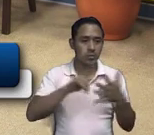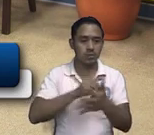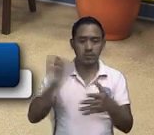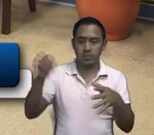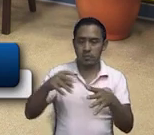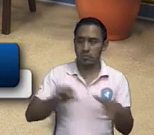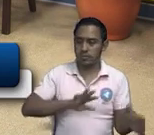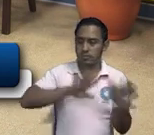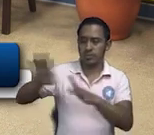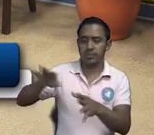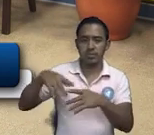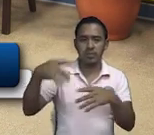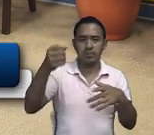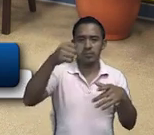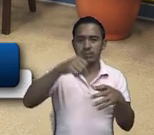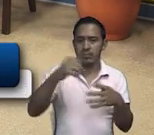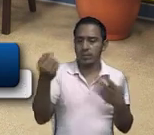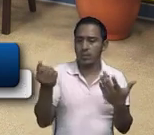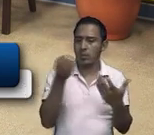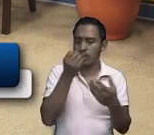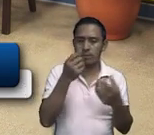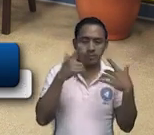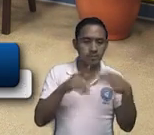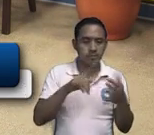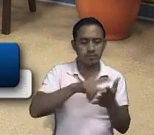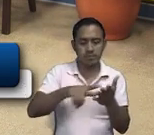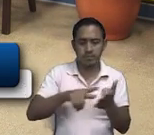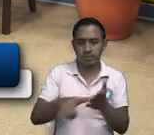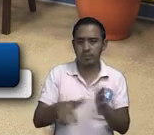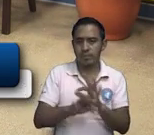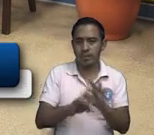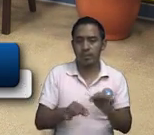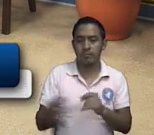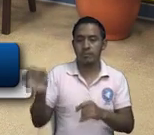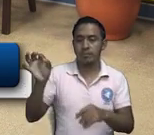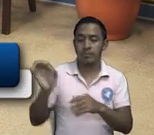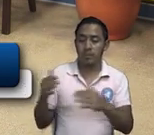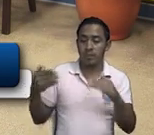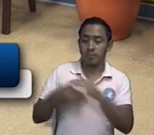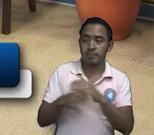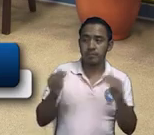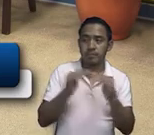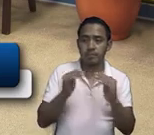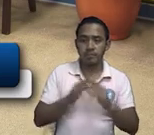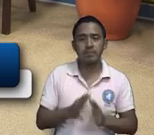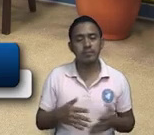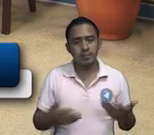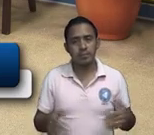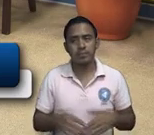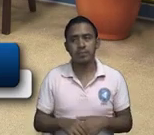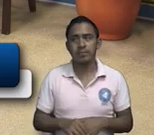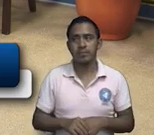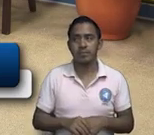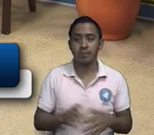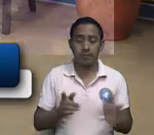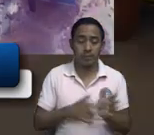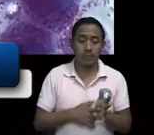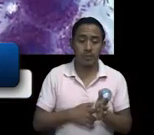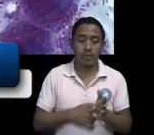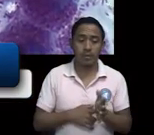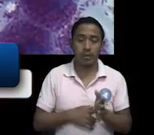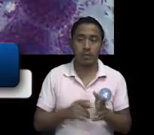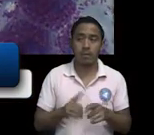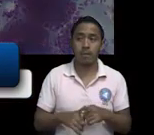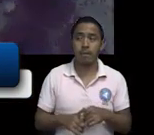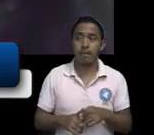basura, la comida tapada, y tratar de eliminar todo lo que atraiga a las moscas hacia los hogares. La mosca de por sí puede ser estéril, puede ser